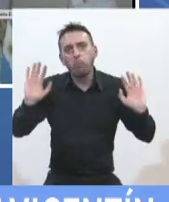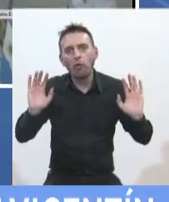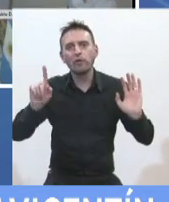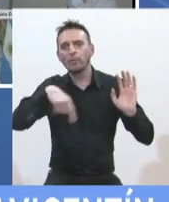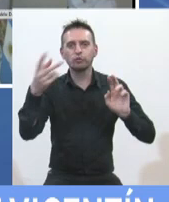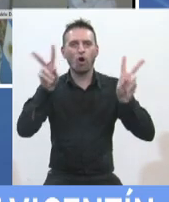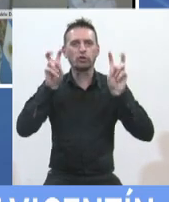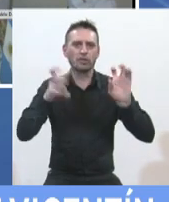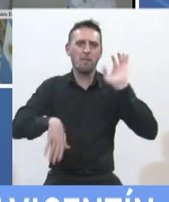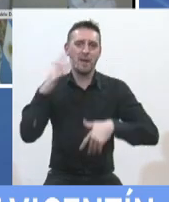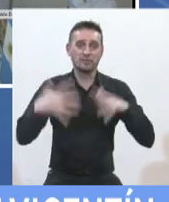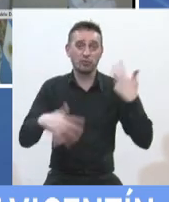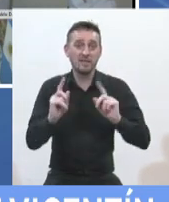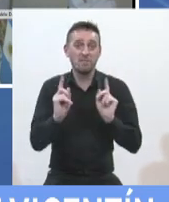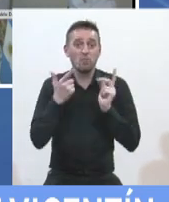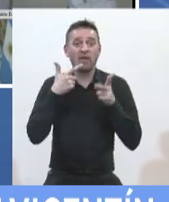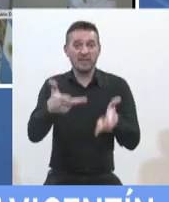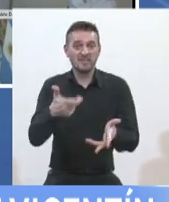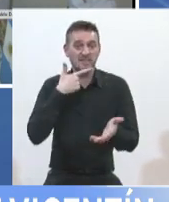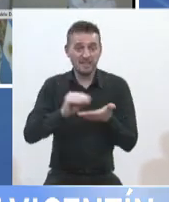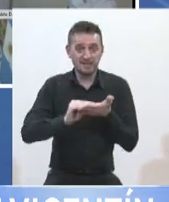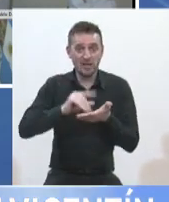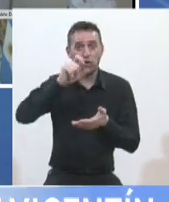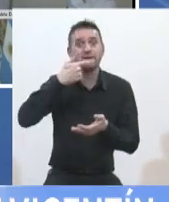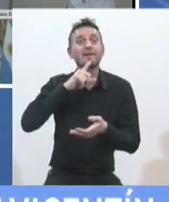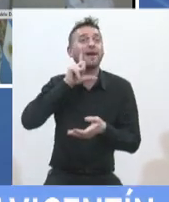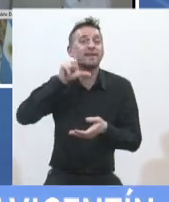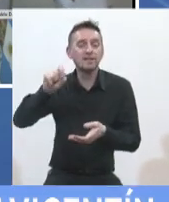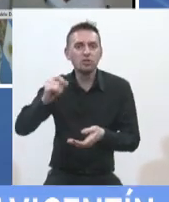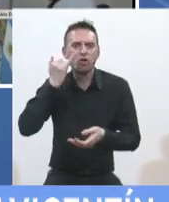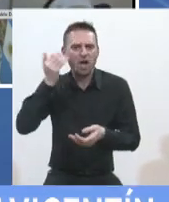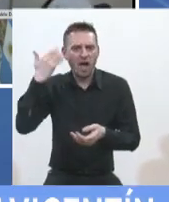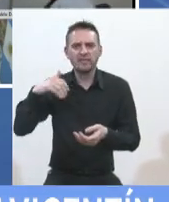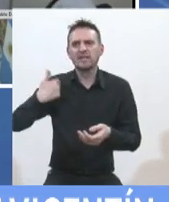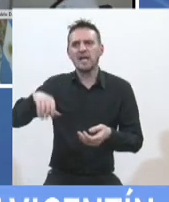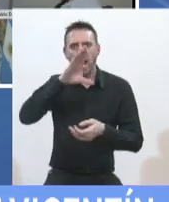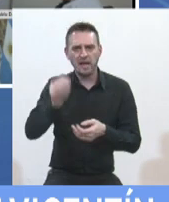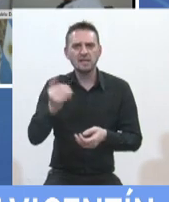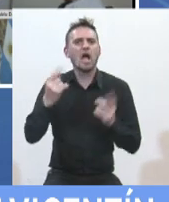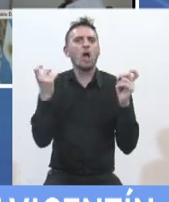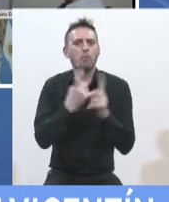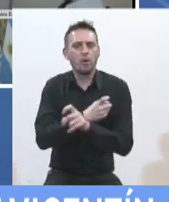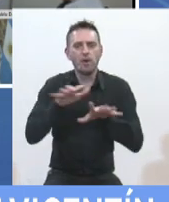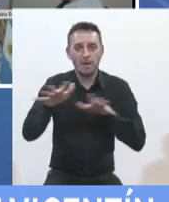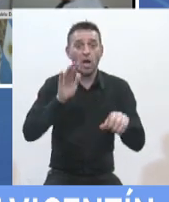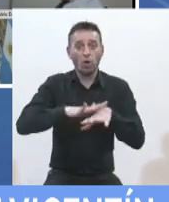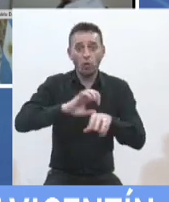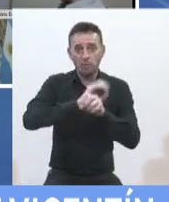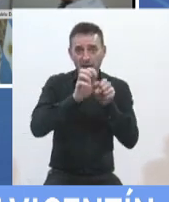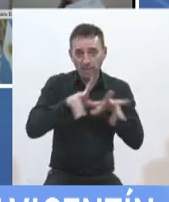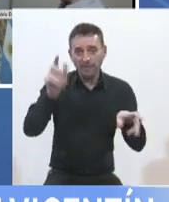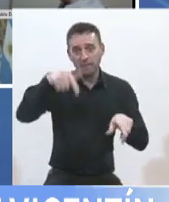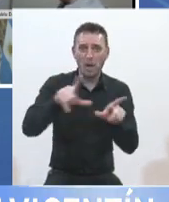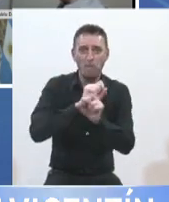otros temas mucho más urgentes como decía el senador castillo particularmente las avenida argentinas con problemas estructurales y la pandemia agravado